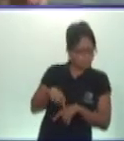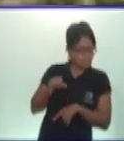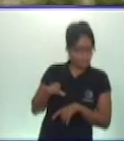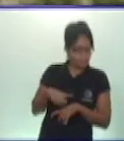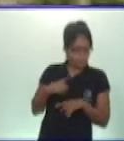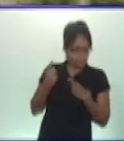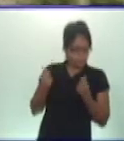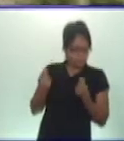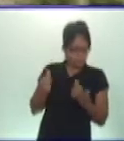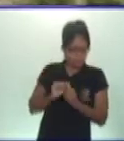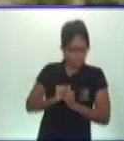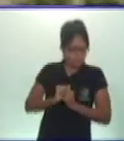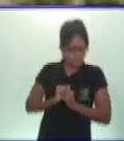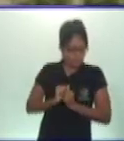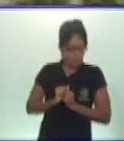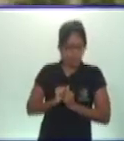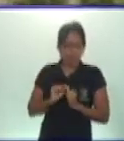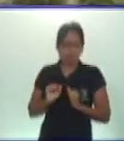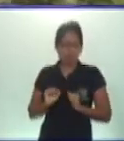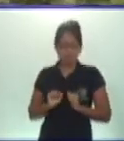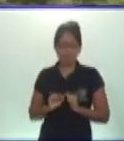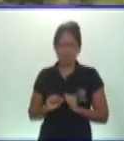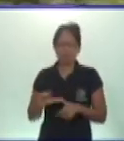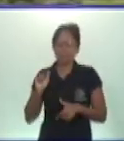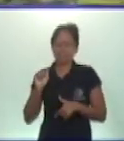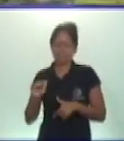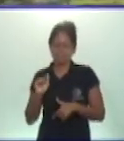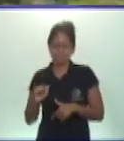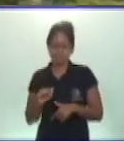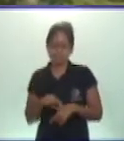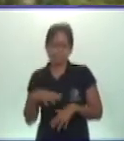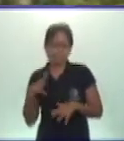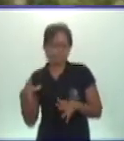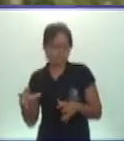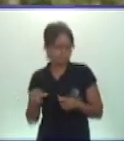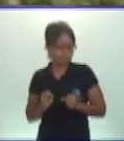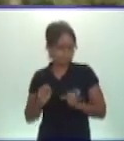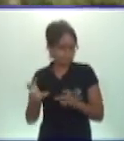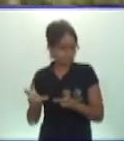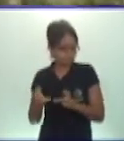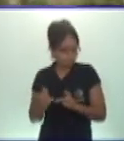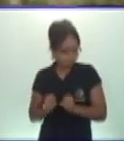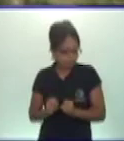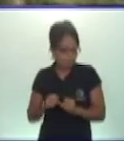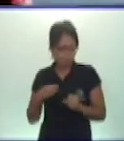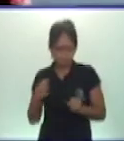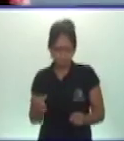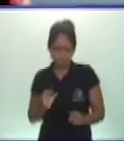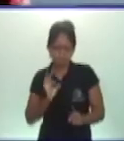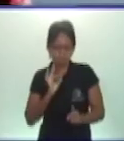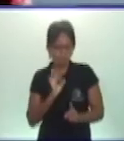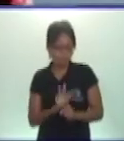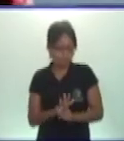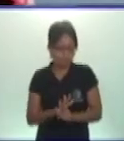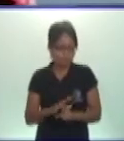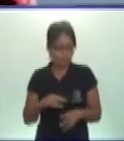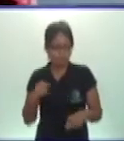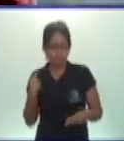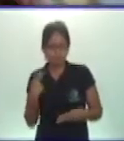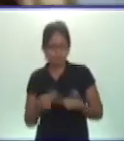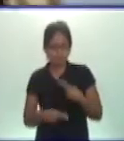España empieza a sacar del continente y comienza a producirse eso que en la